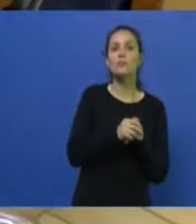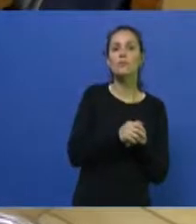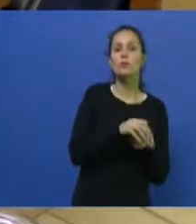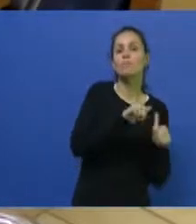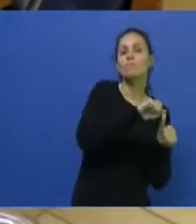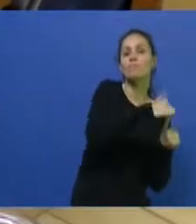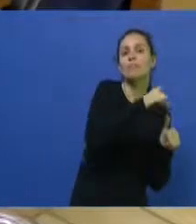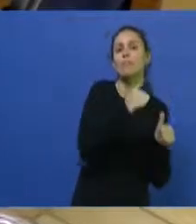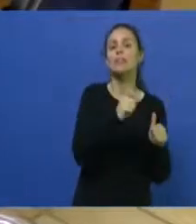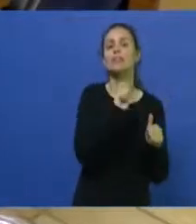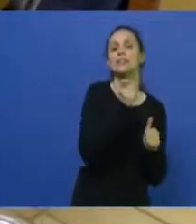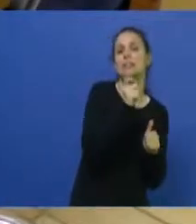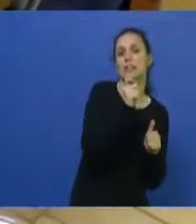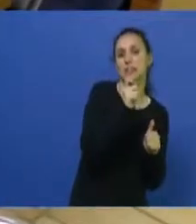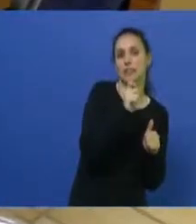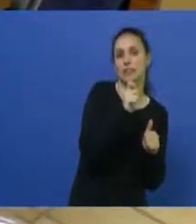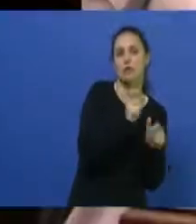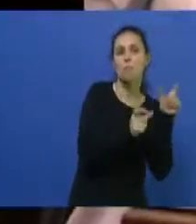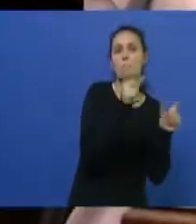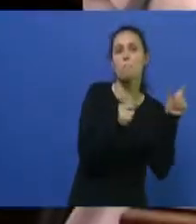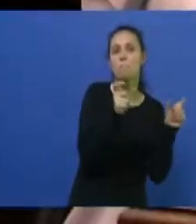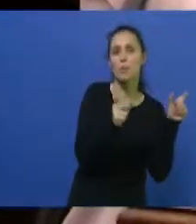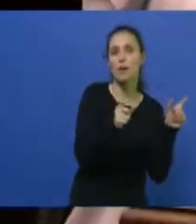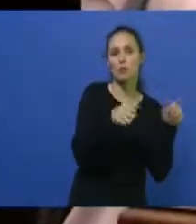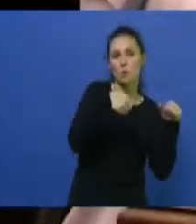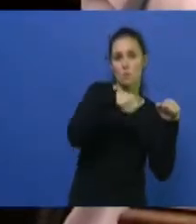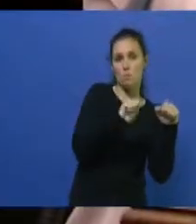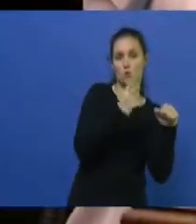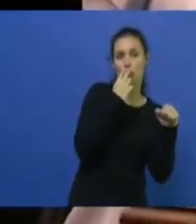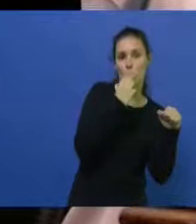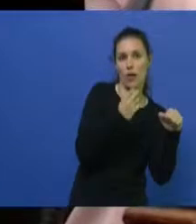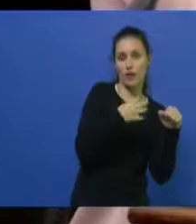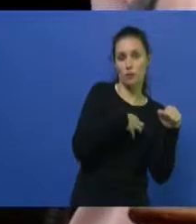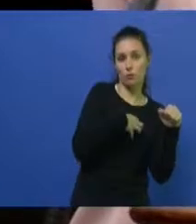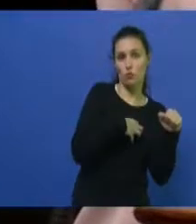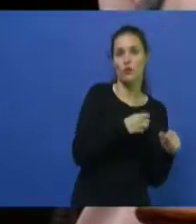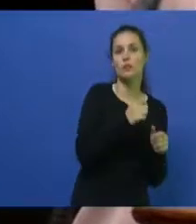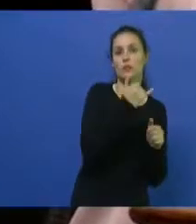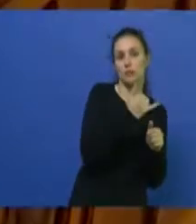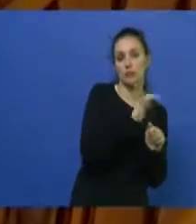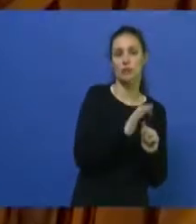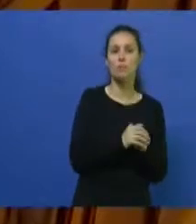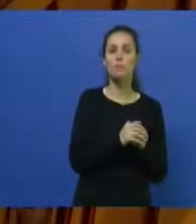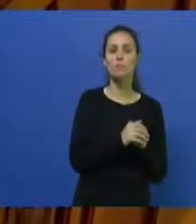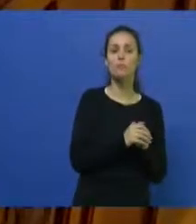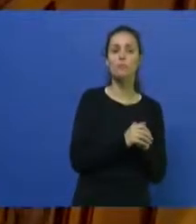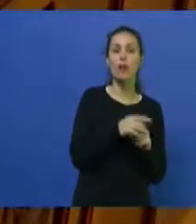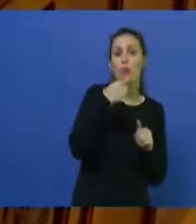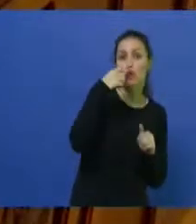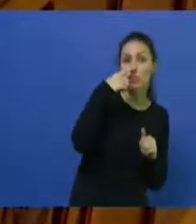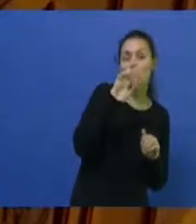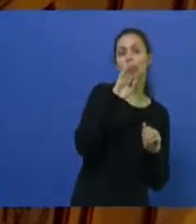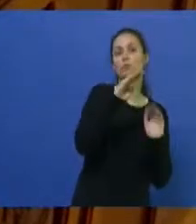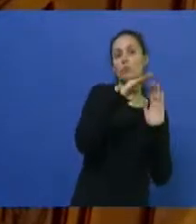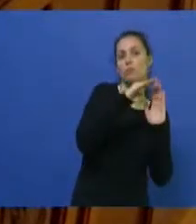ganadores de esto fueron los propietarios de motos eléctricas que fueron contra viento y marea. Sí. Se ha hecho un registro, finalmente, al final, se pudo